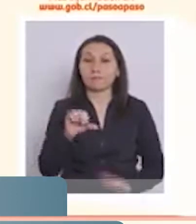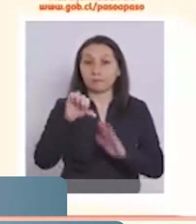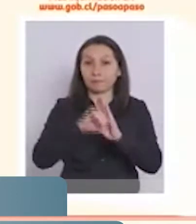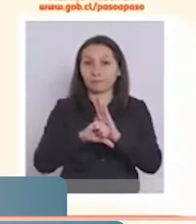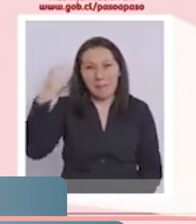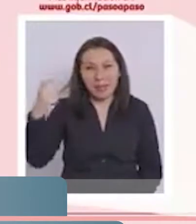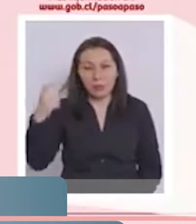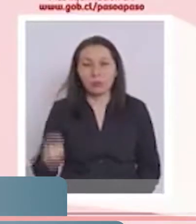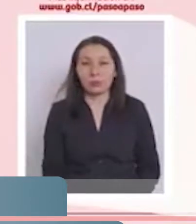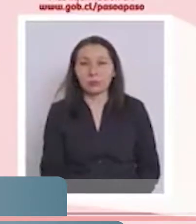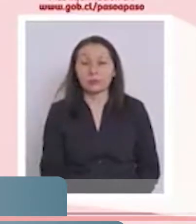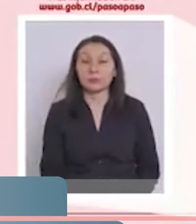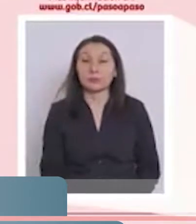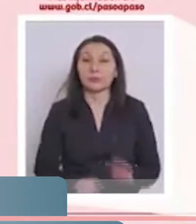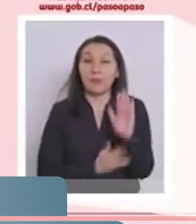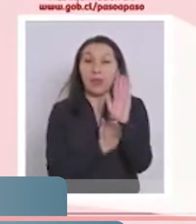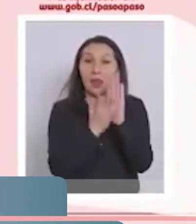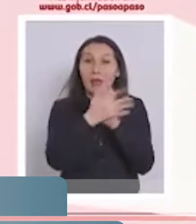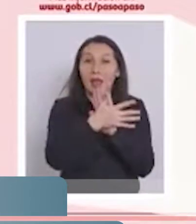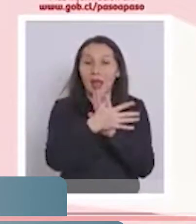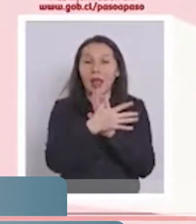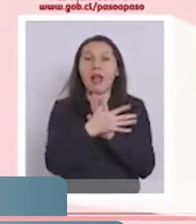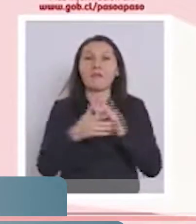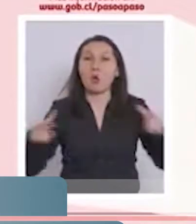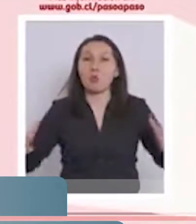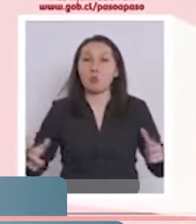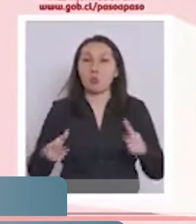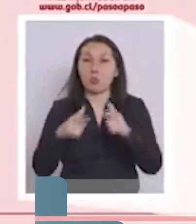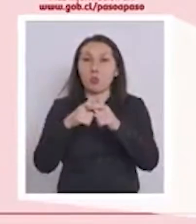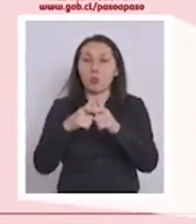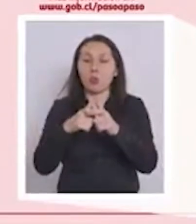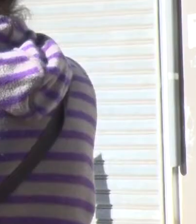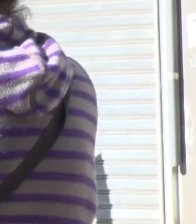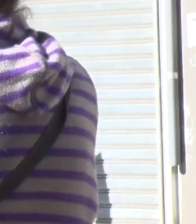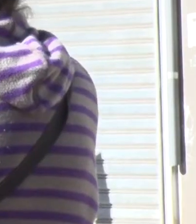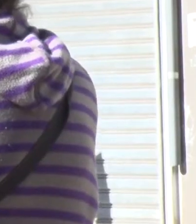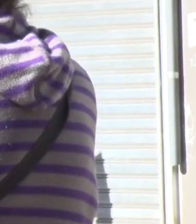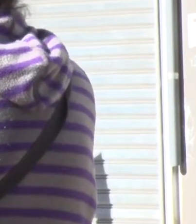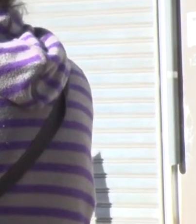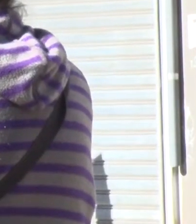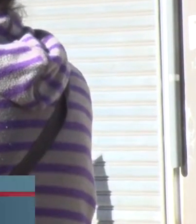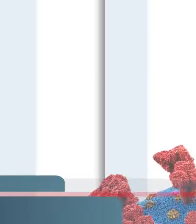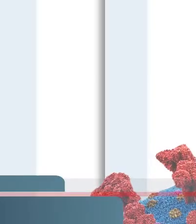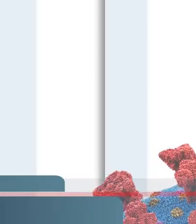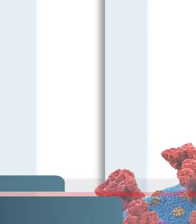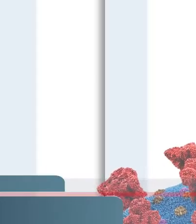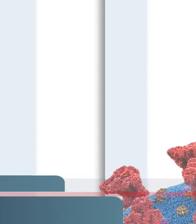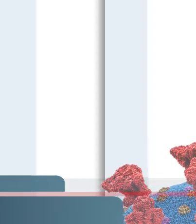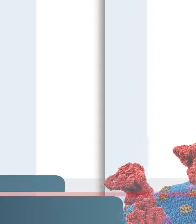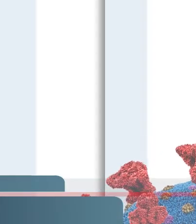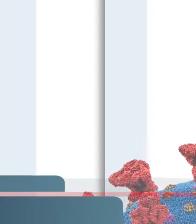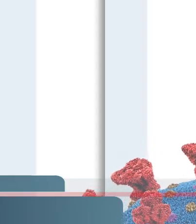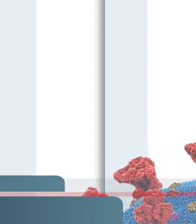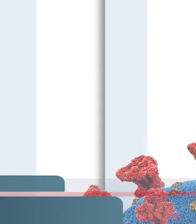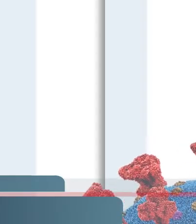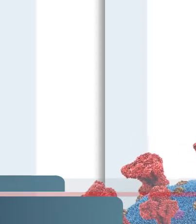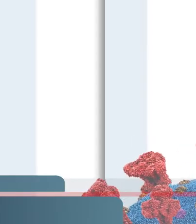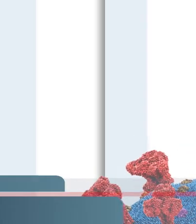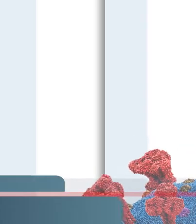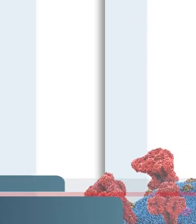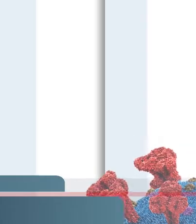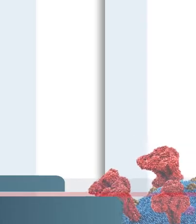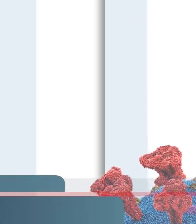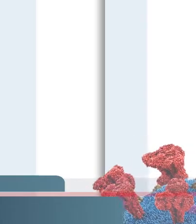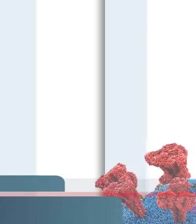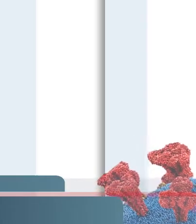cuarentena en la región de araucanía pucón y puerto saavedra con las modificaciones efectuadas la araucanía